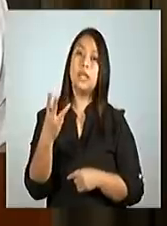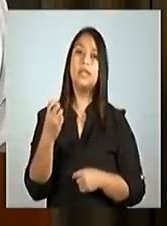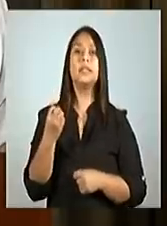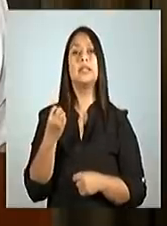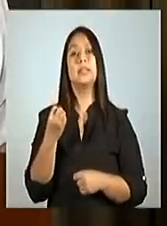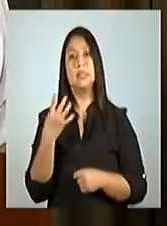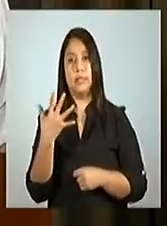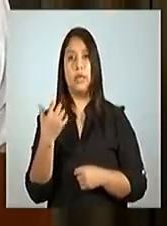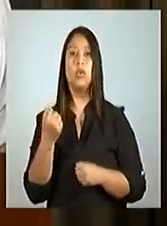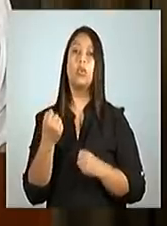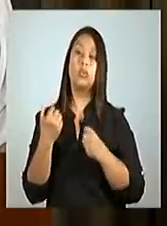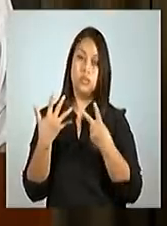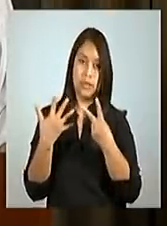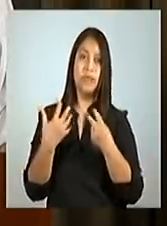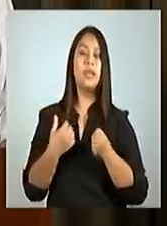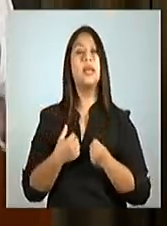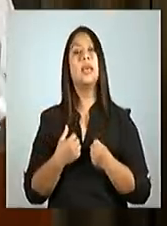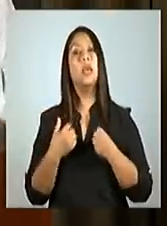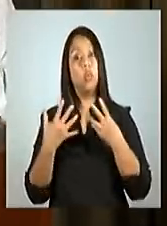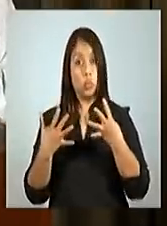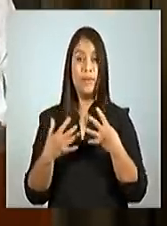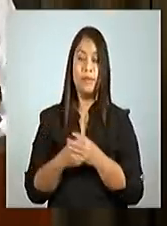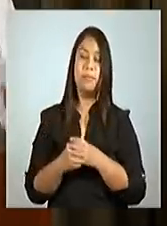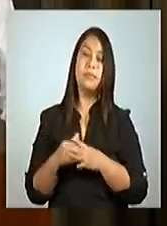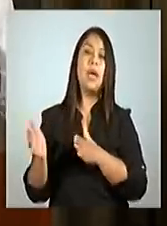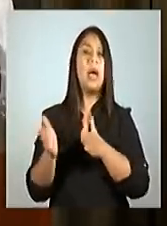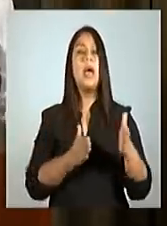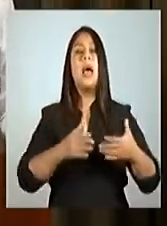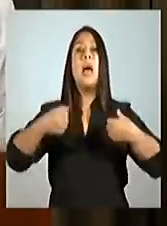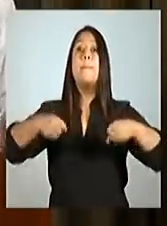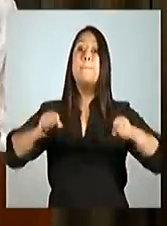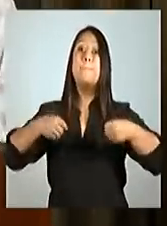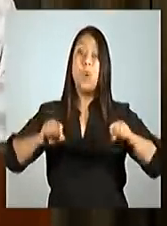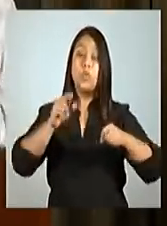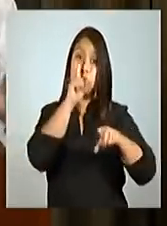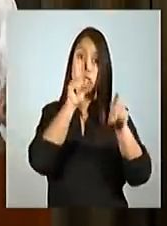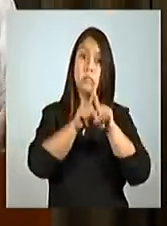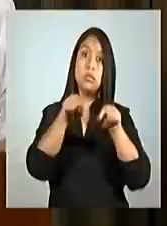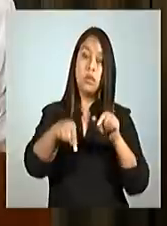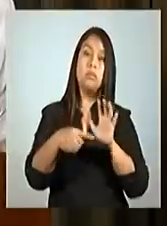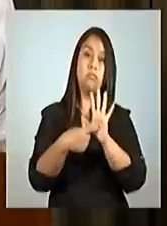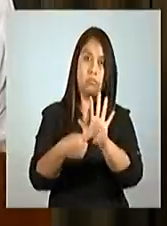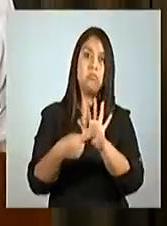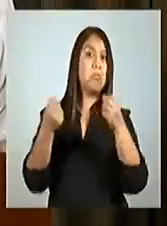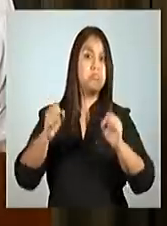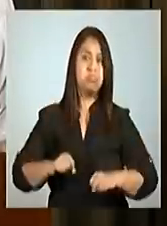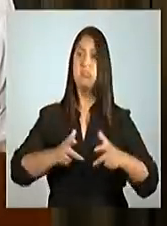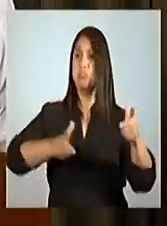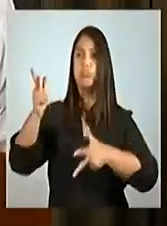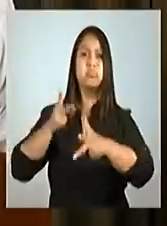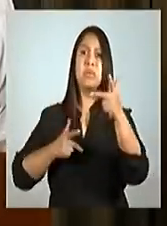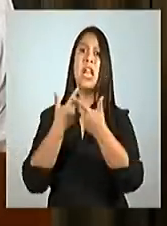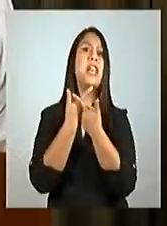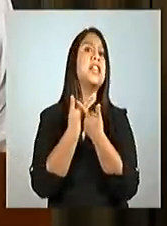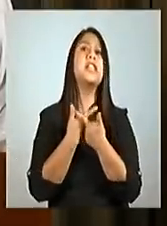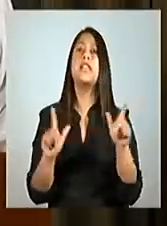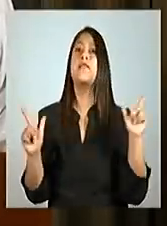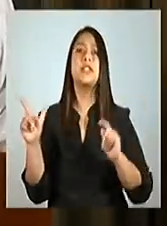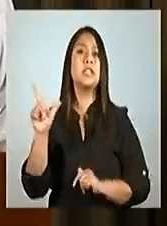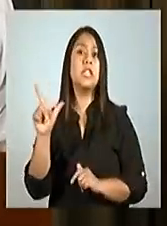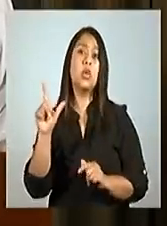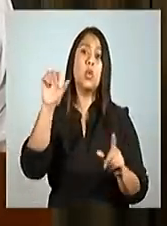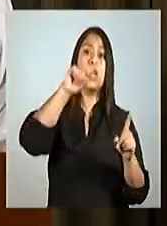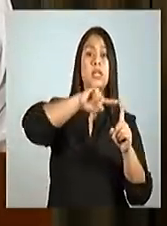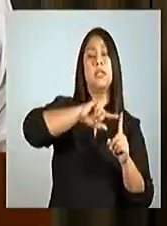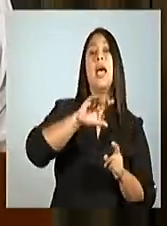3, 5 y 7. Las motos pueden circular sin ningún problema de lunes a sábado en